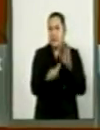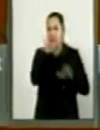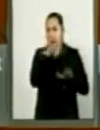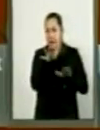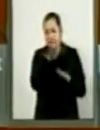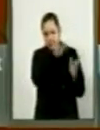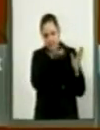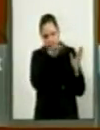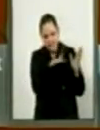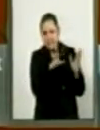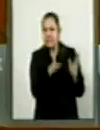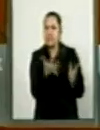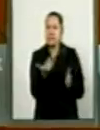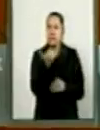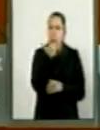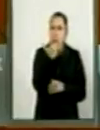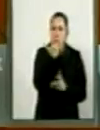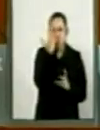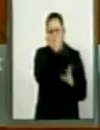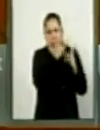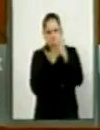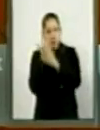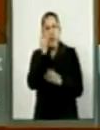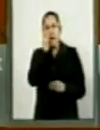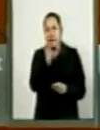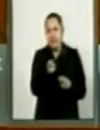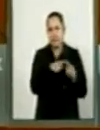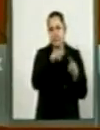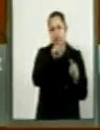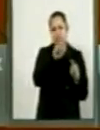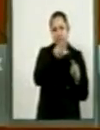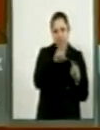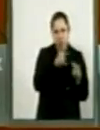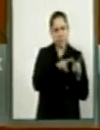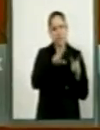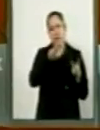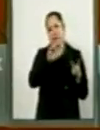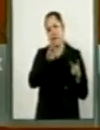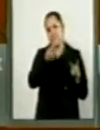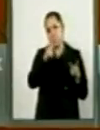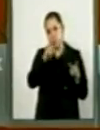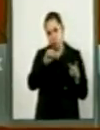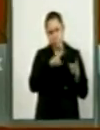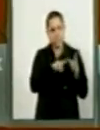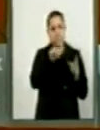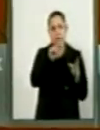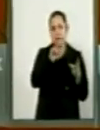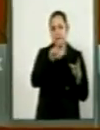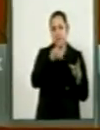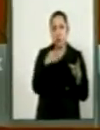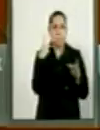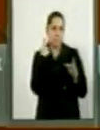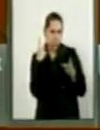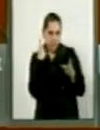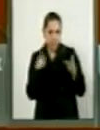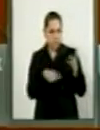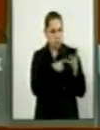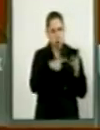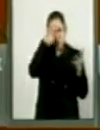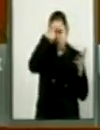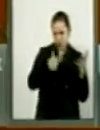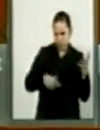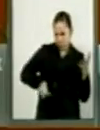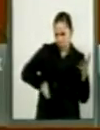tan importantes como asilo y refugio, asilo político, la condición de refugiado, y esto provocó